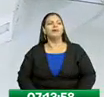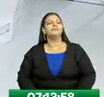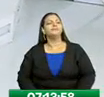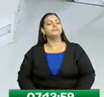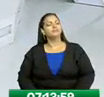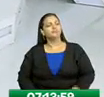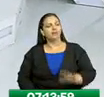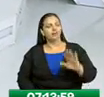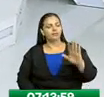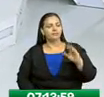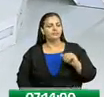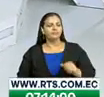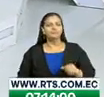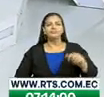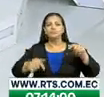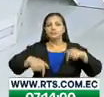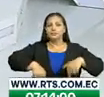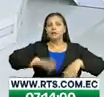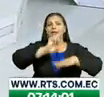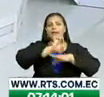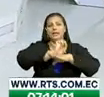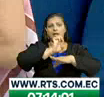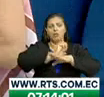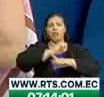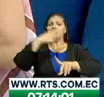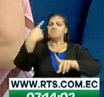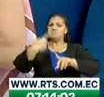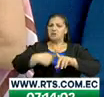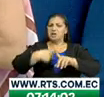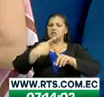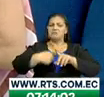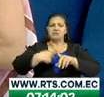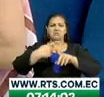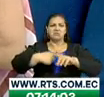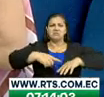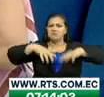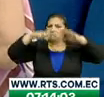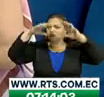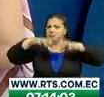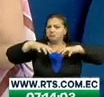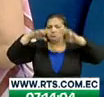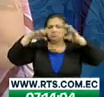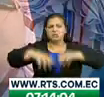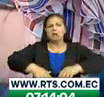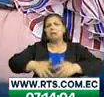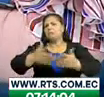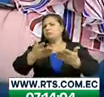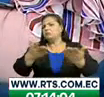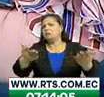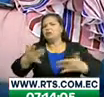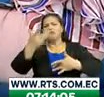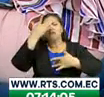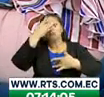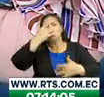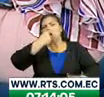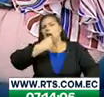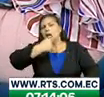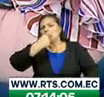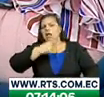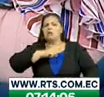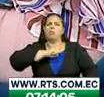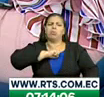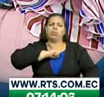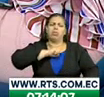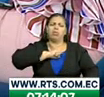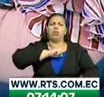año. No necesariamente coronavirus, estamos hablando de H1N1, influenza, todas las este tipo de